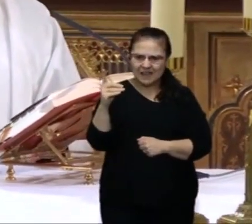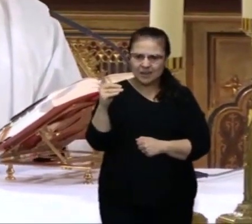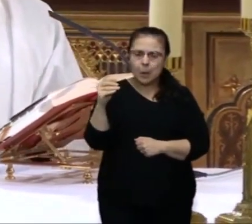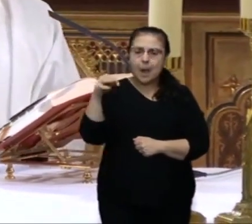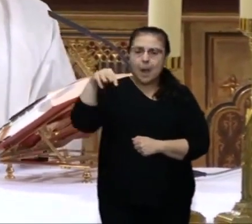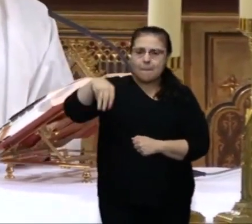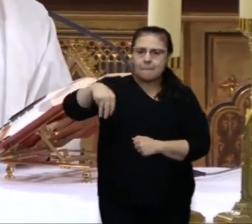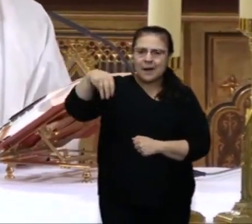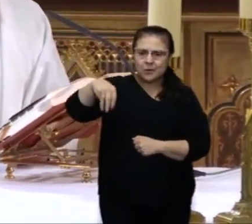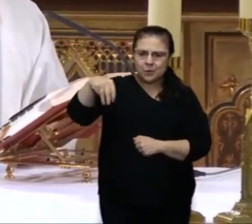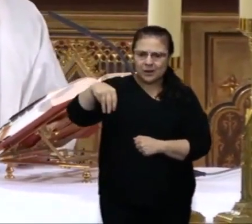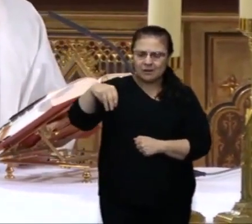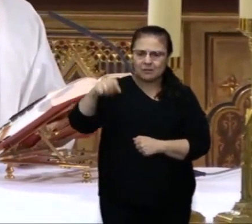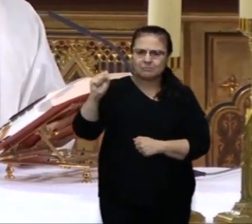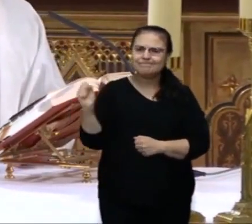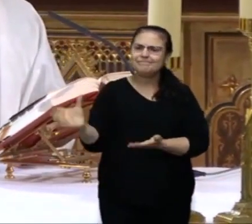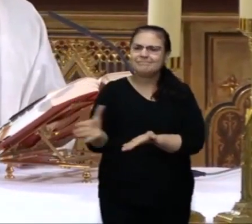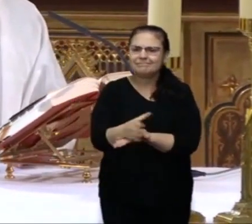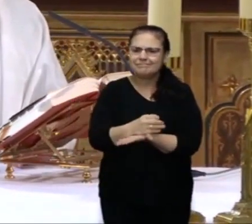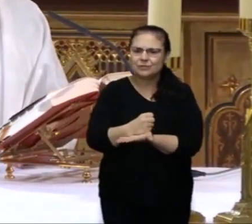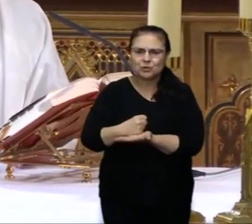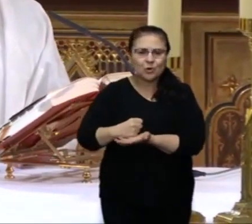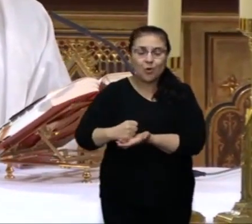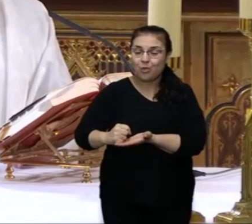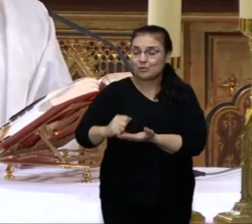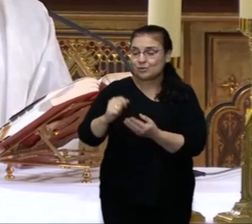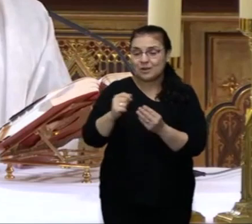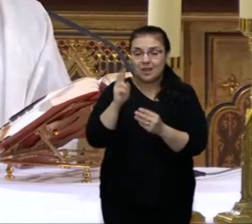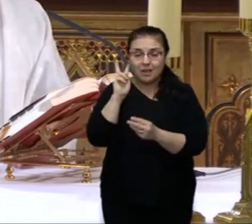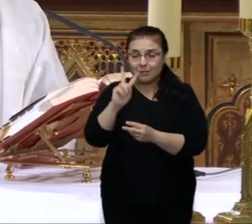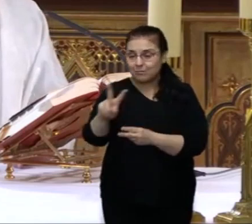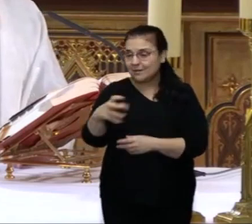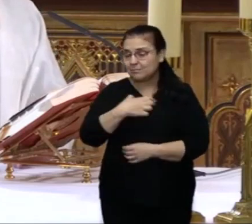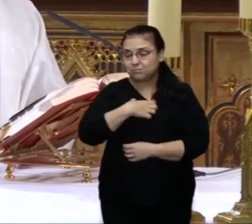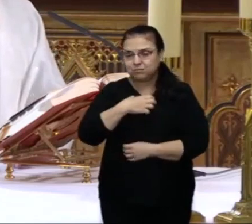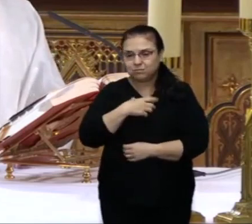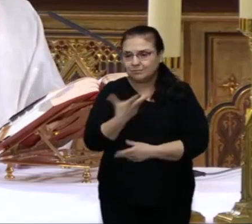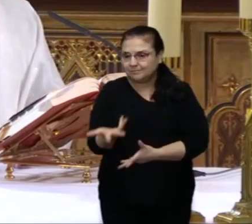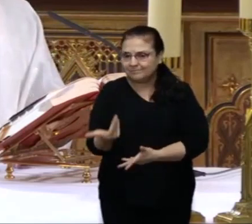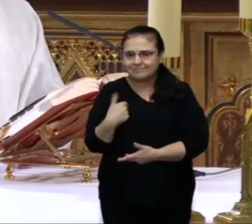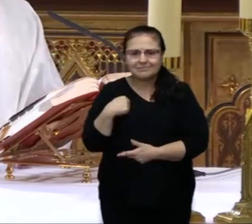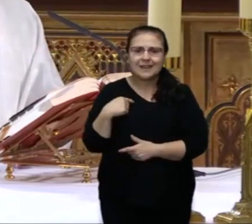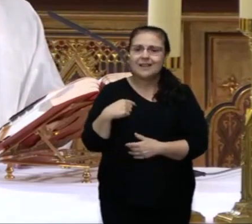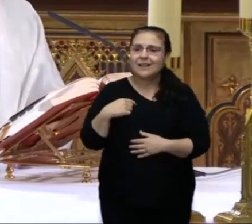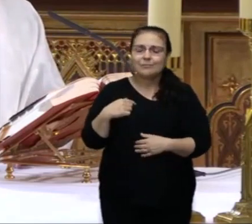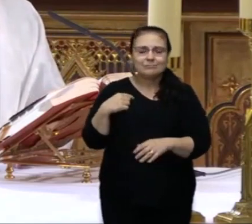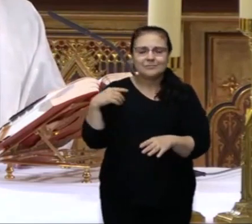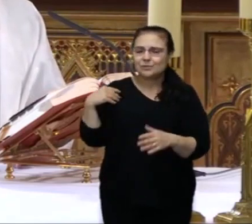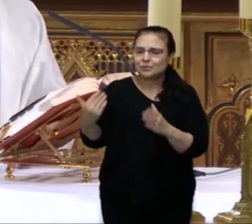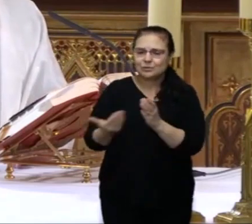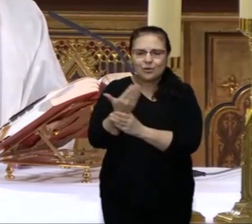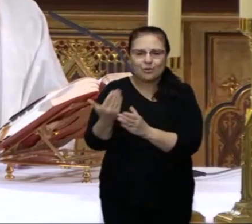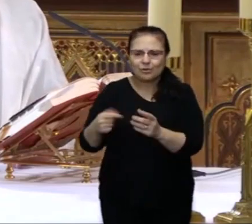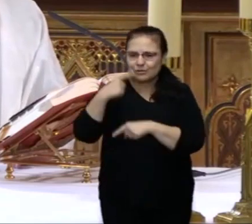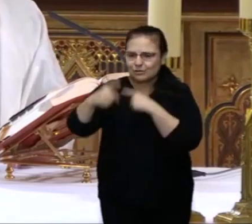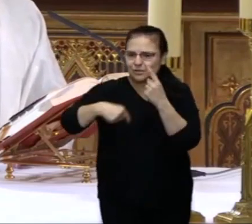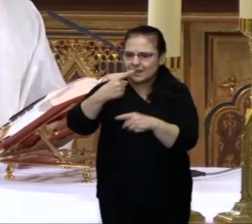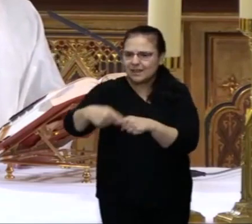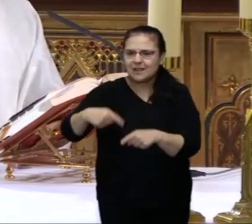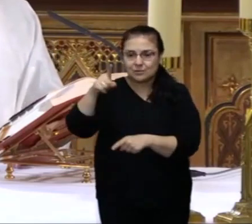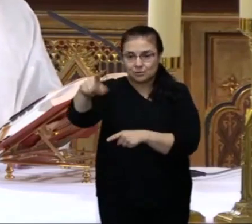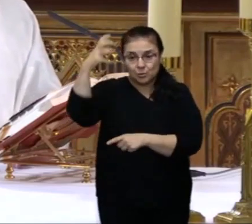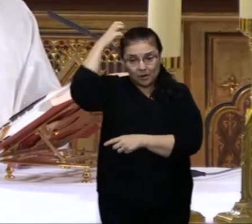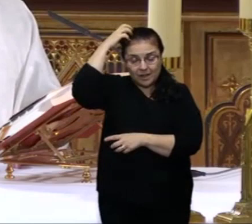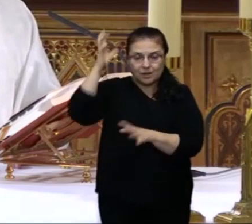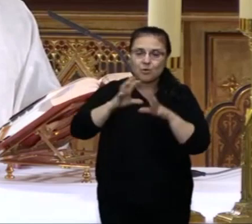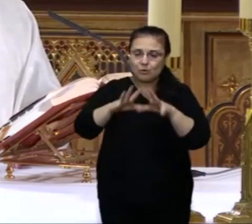Manuel, y a todos los invisibles que cada día los recibes en tu reino. Concédeles